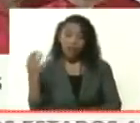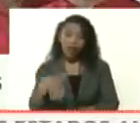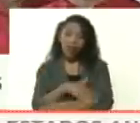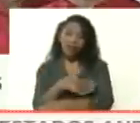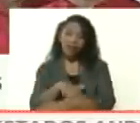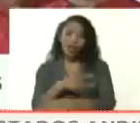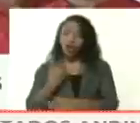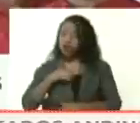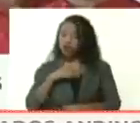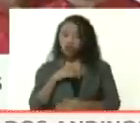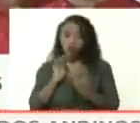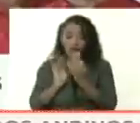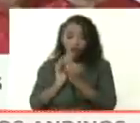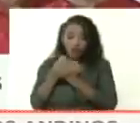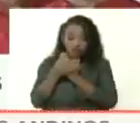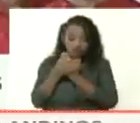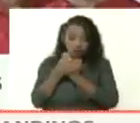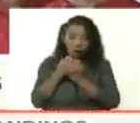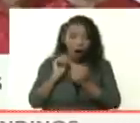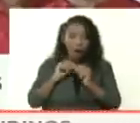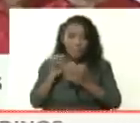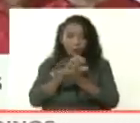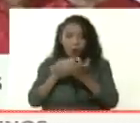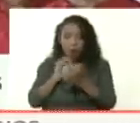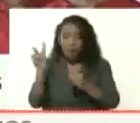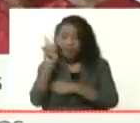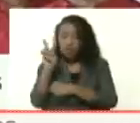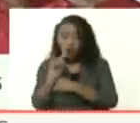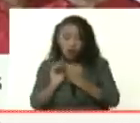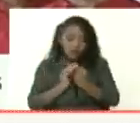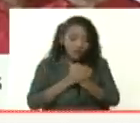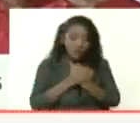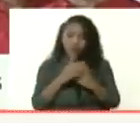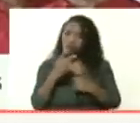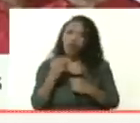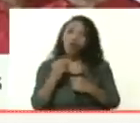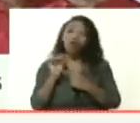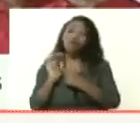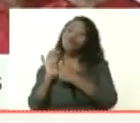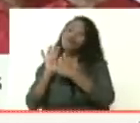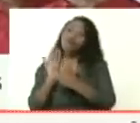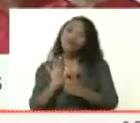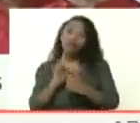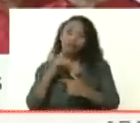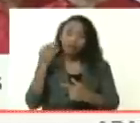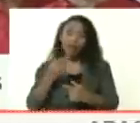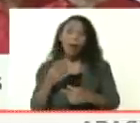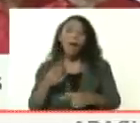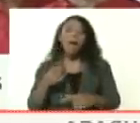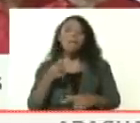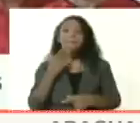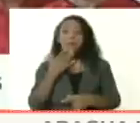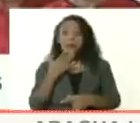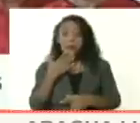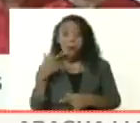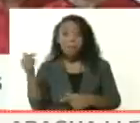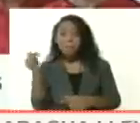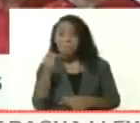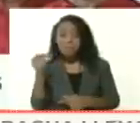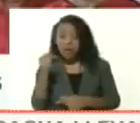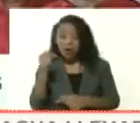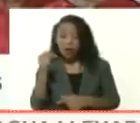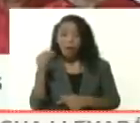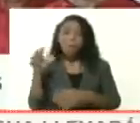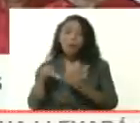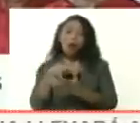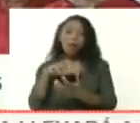nosotros no ocultamos los problemas de Venezuela, no. Muchísimos problemas tiene. Fuesen menos si no estuviéramos bloqueados. Muchísimos menos,